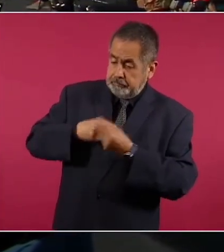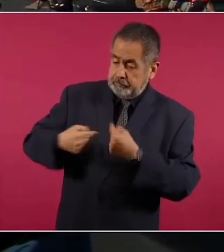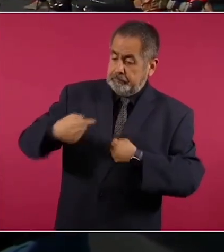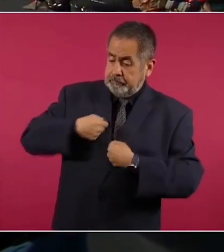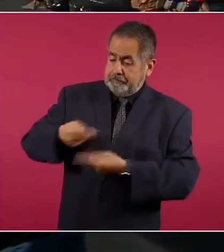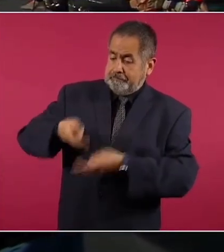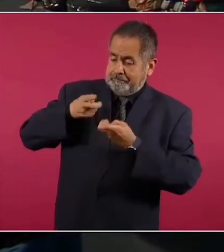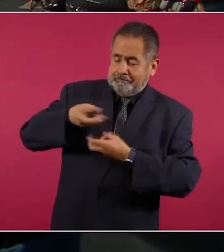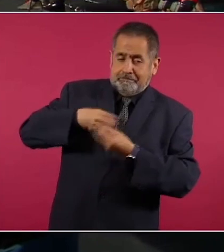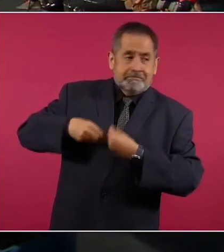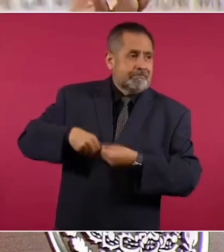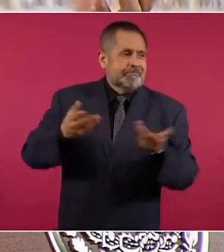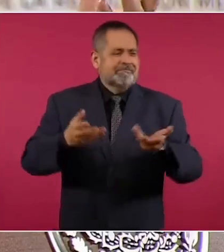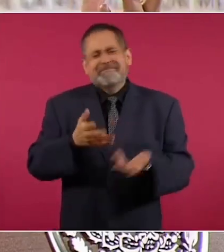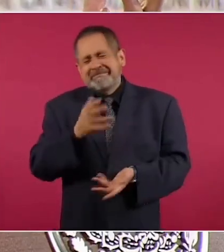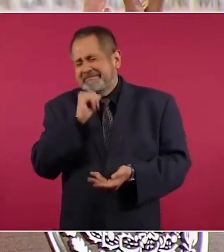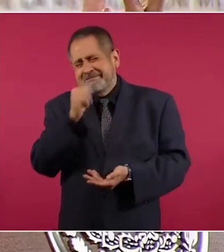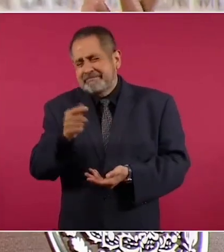No,